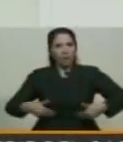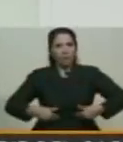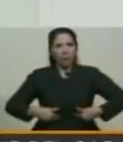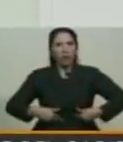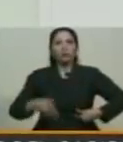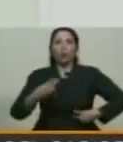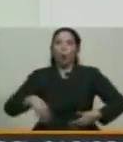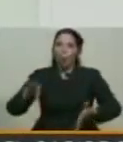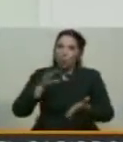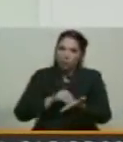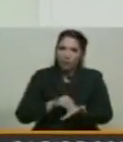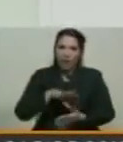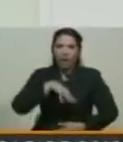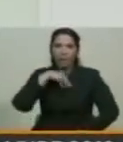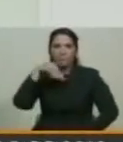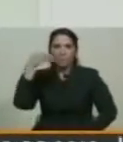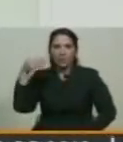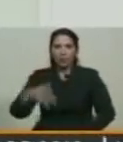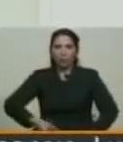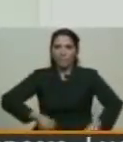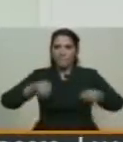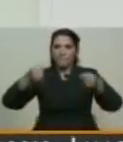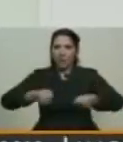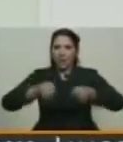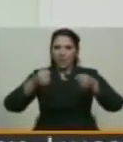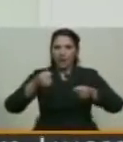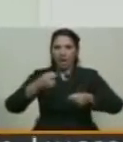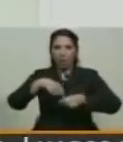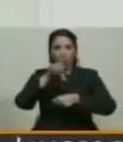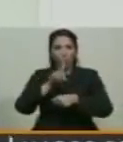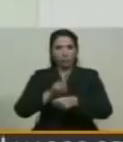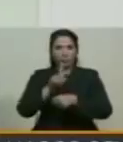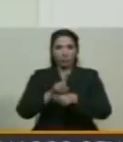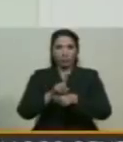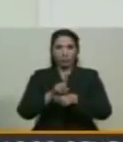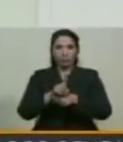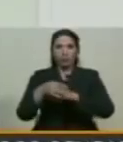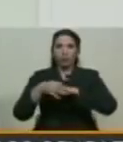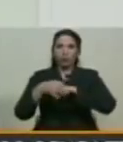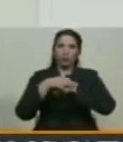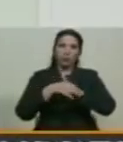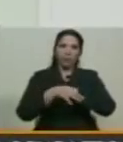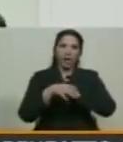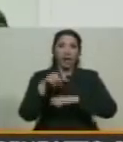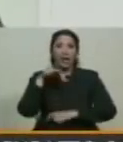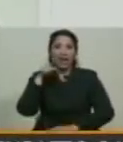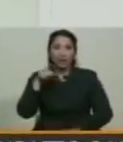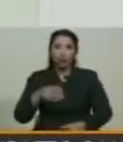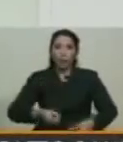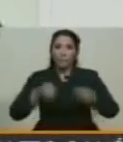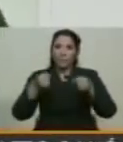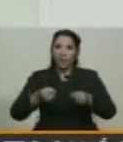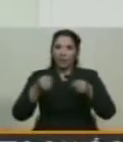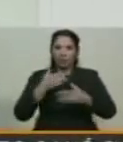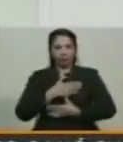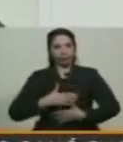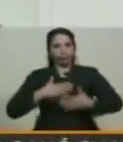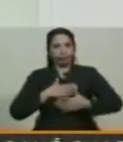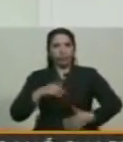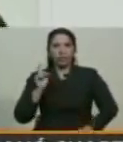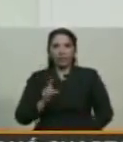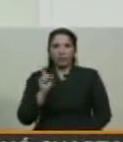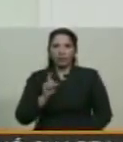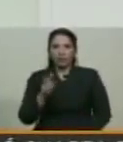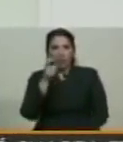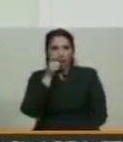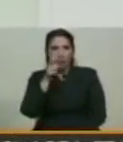recuperar el espíritu originario de los mercados municipales, que no es otra cosa sino satisfacer las necesidades de